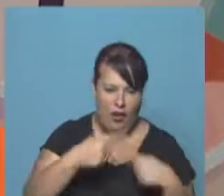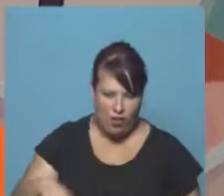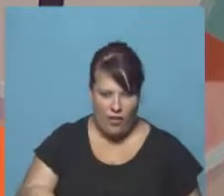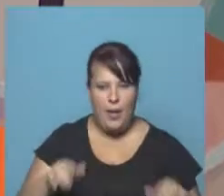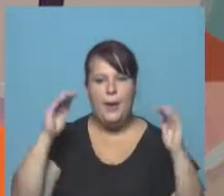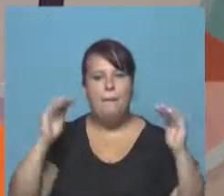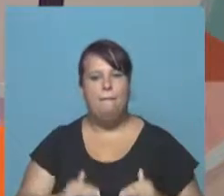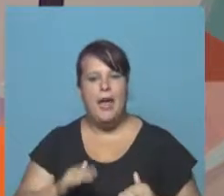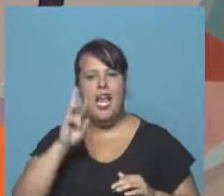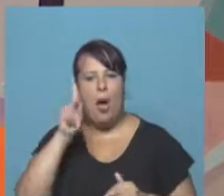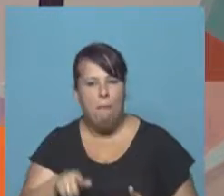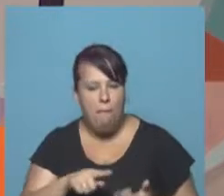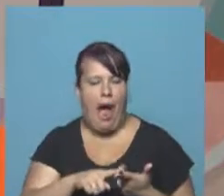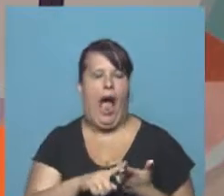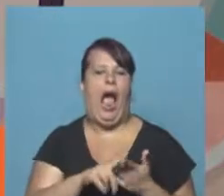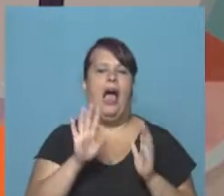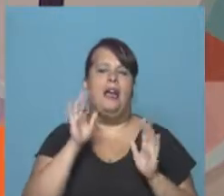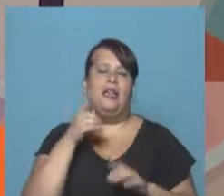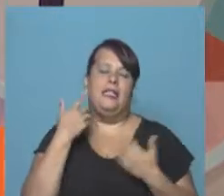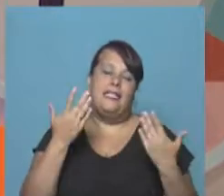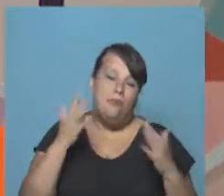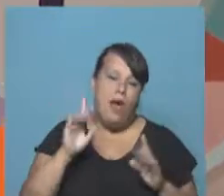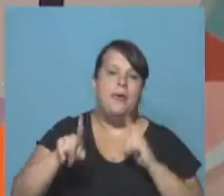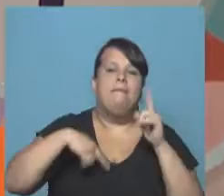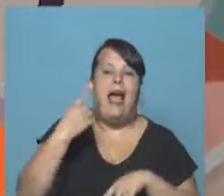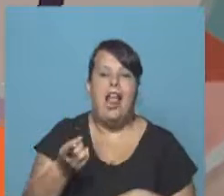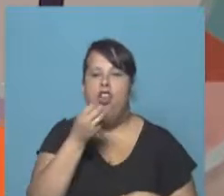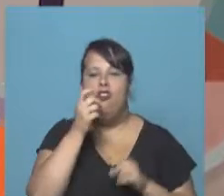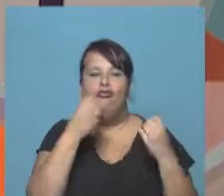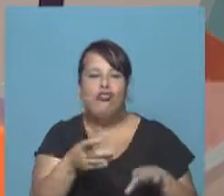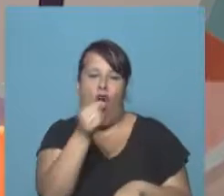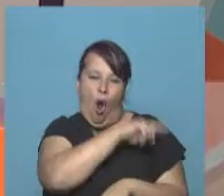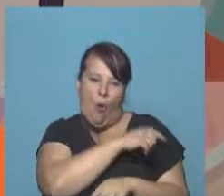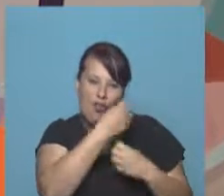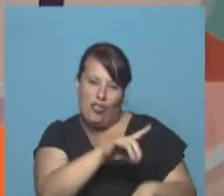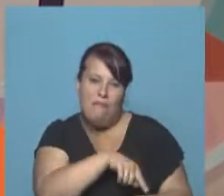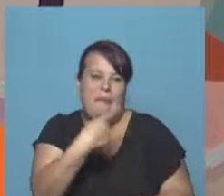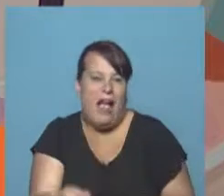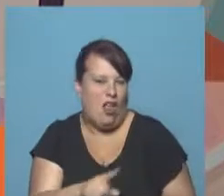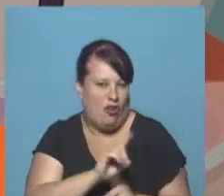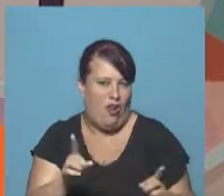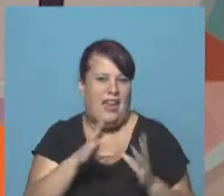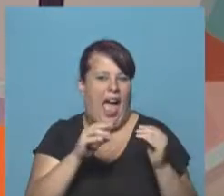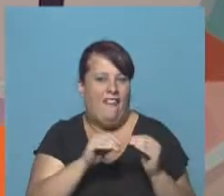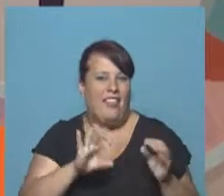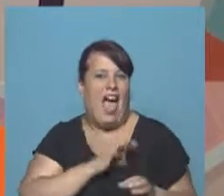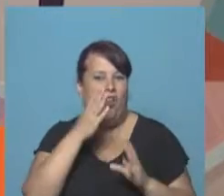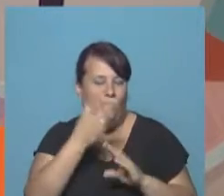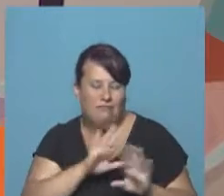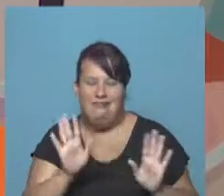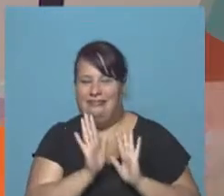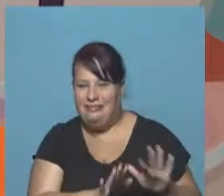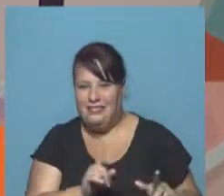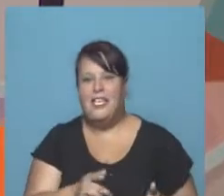tratar de bajar los panificados sea evitar por ahí no sea el otro día comer las sobras que te quedaron de años de navidad y de nochebuena